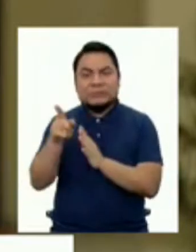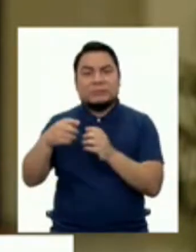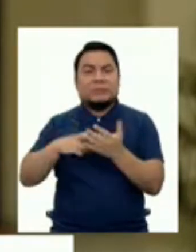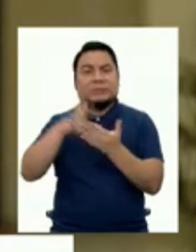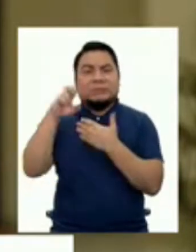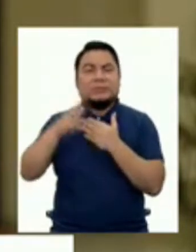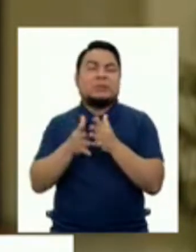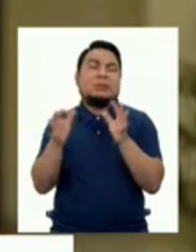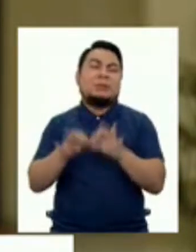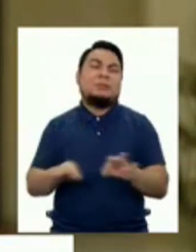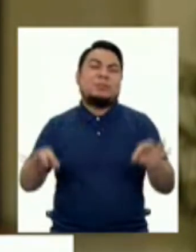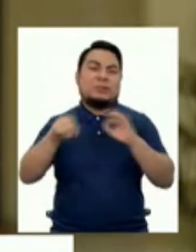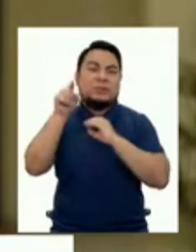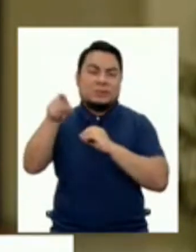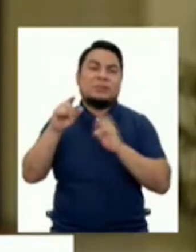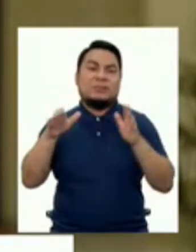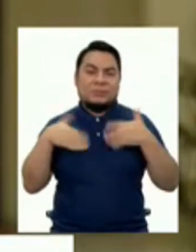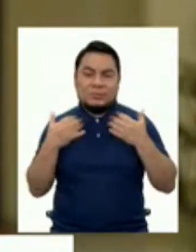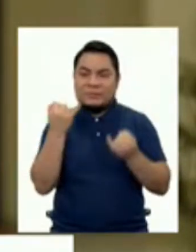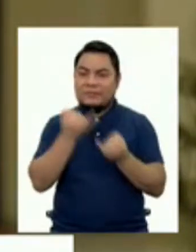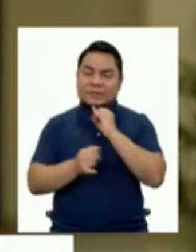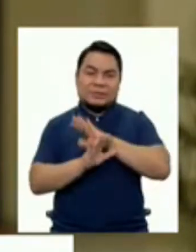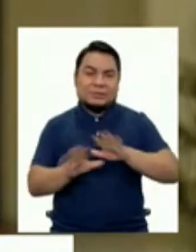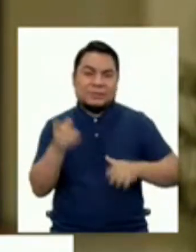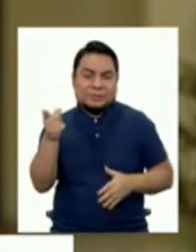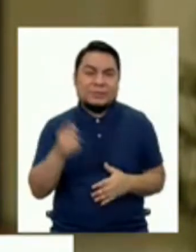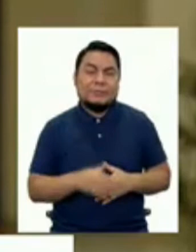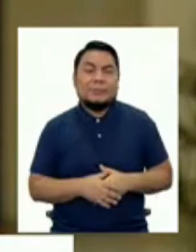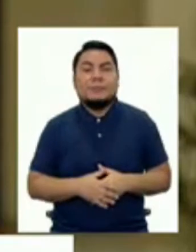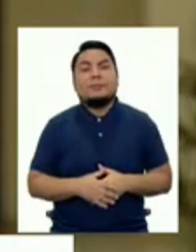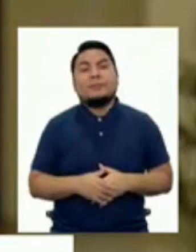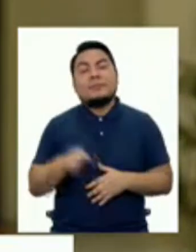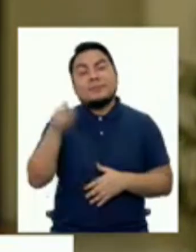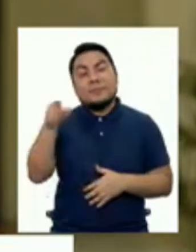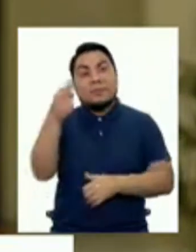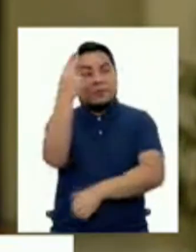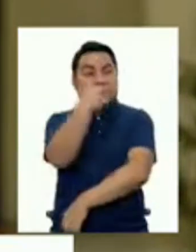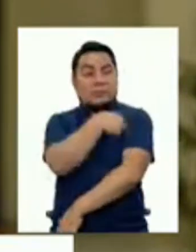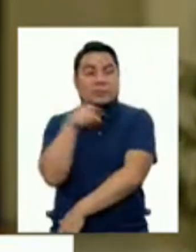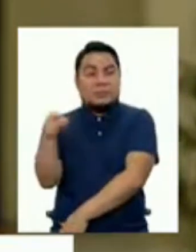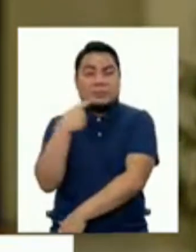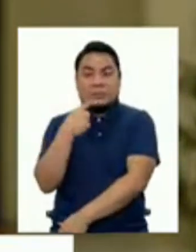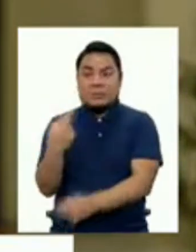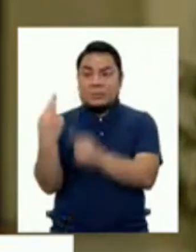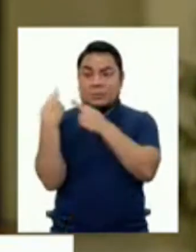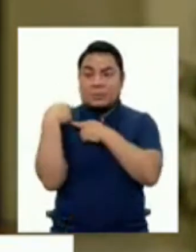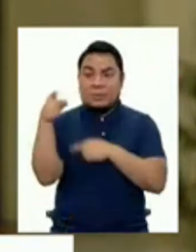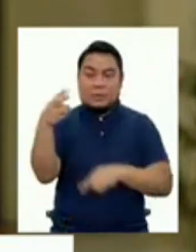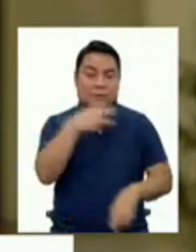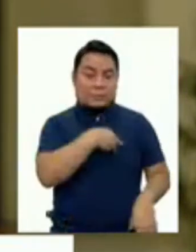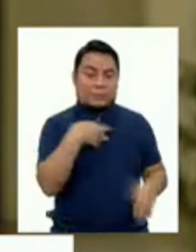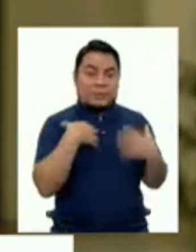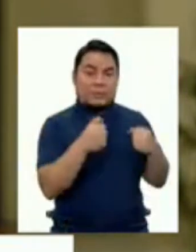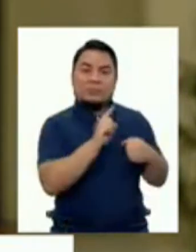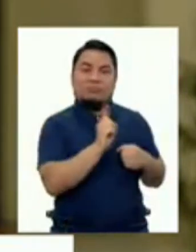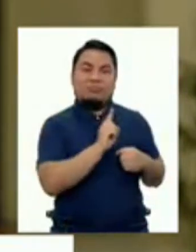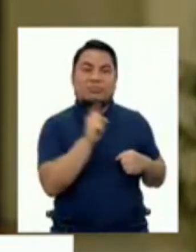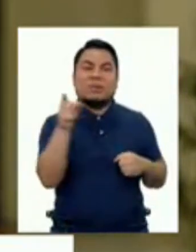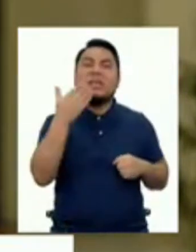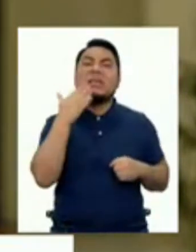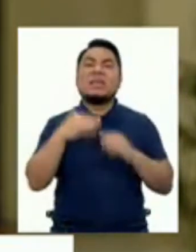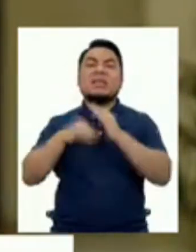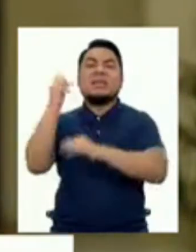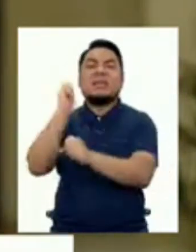tan importante y se pueda concluirlo. Ese hospital no está a cargo del Ministerio de Salud. Quien está